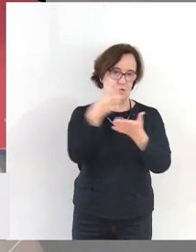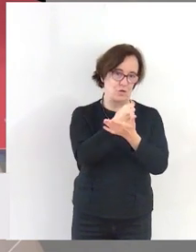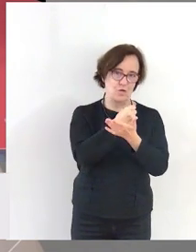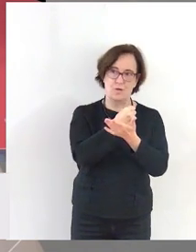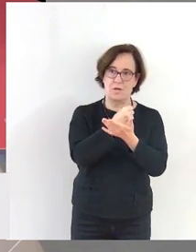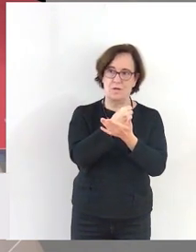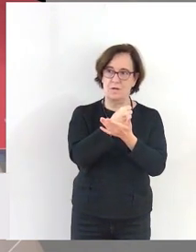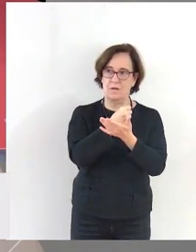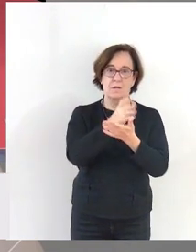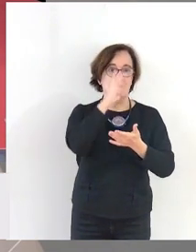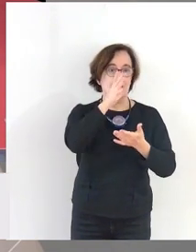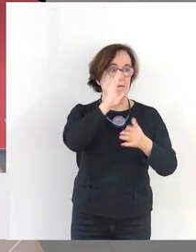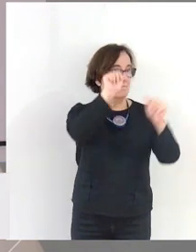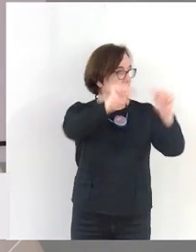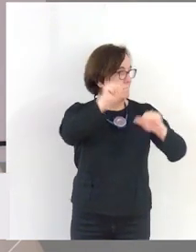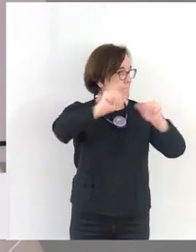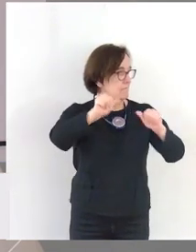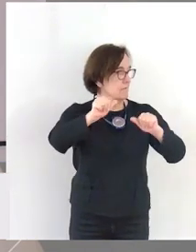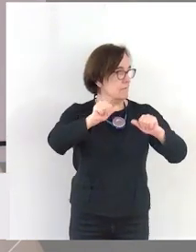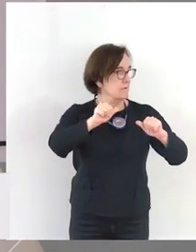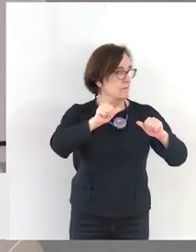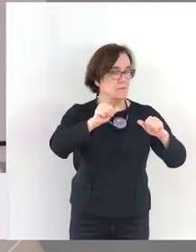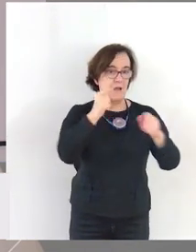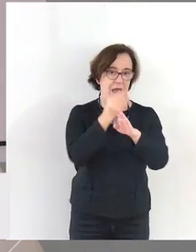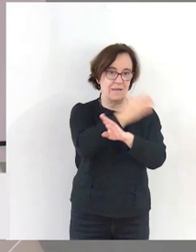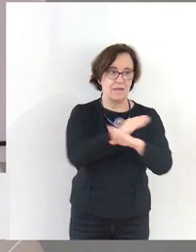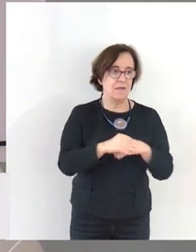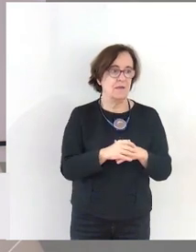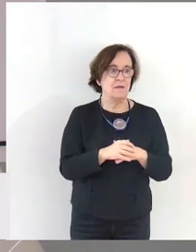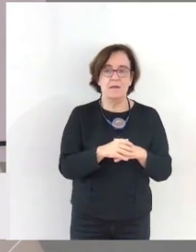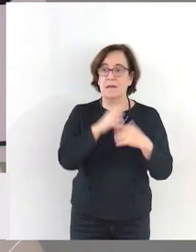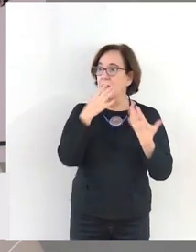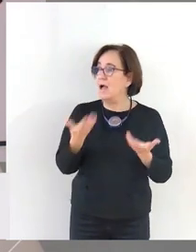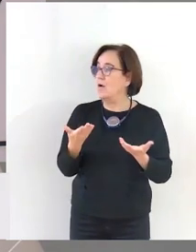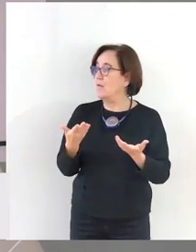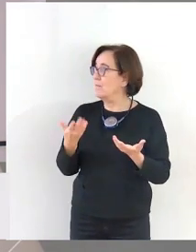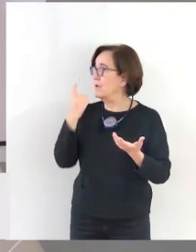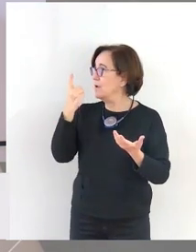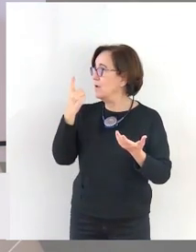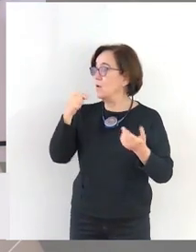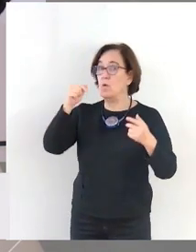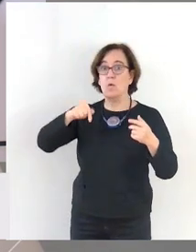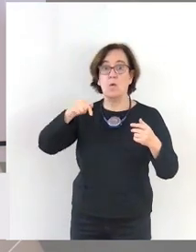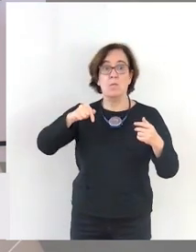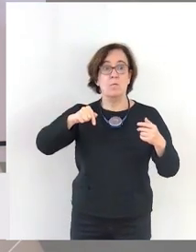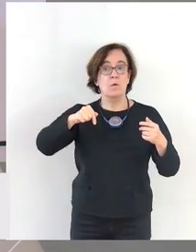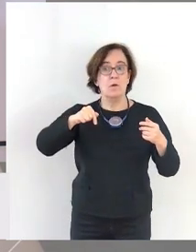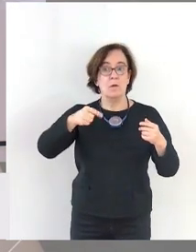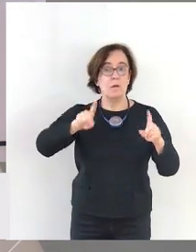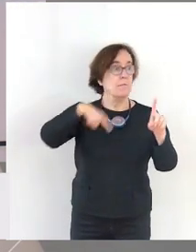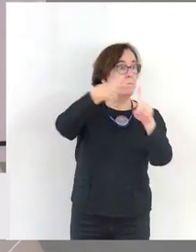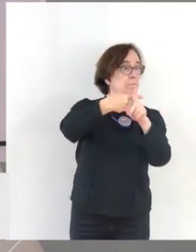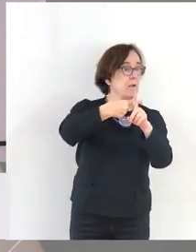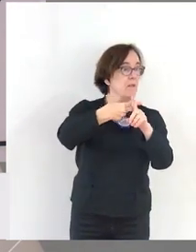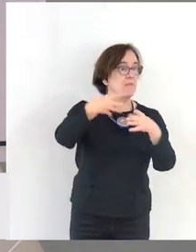espléndidas y espectaculares mesas que hemos tenido antes pero ahora no tenemos una menos sino una más a sumar